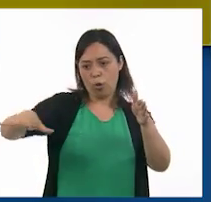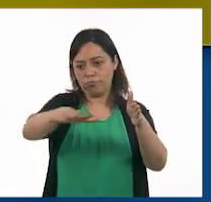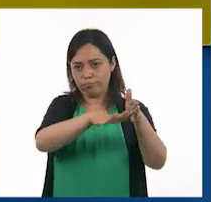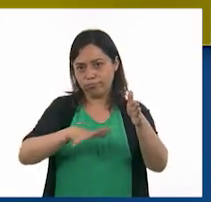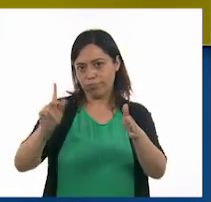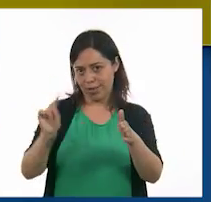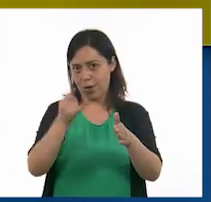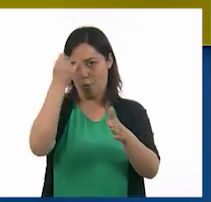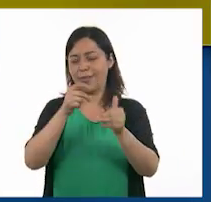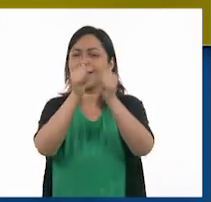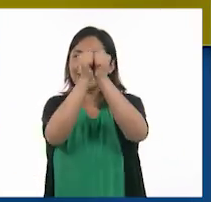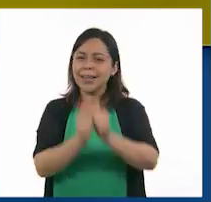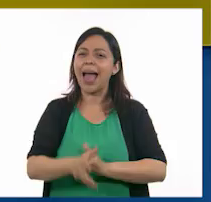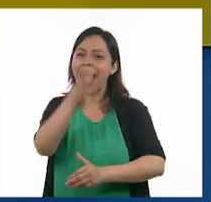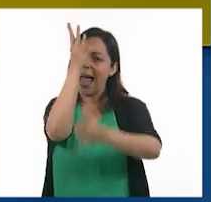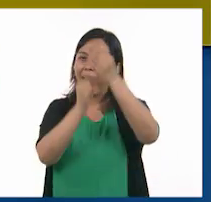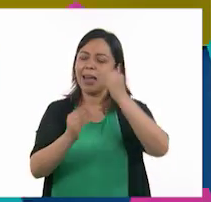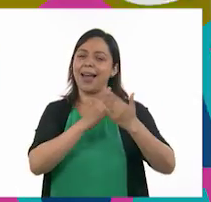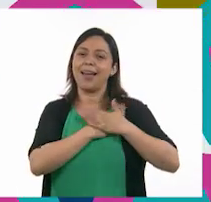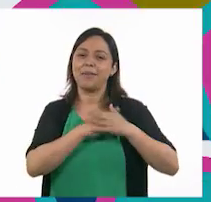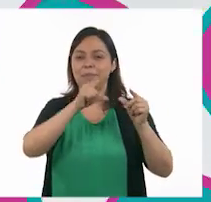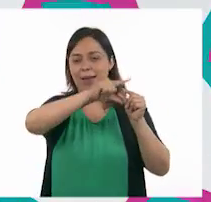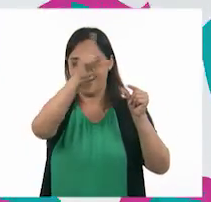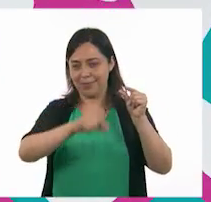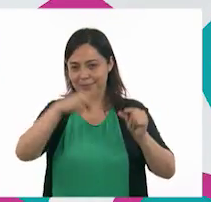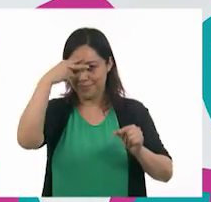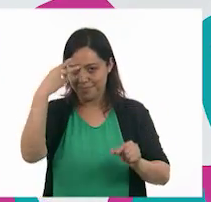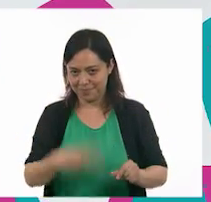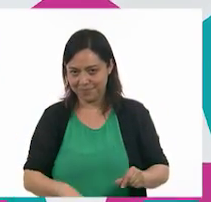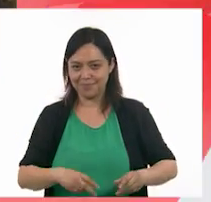en Aprendiendo a Amar a México.